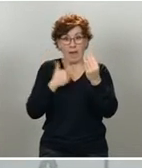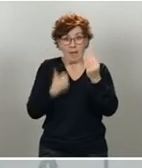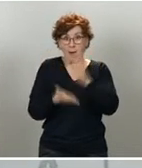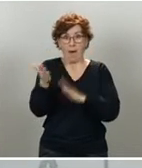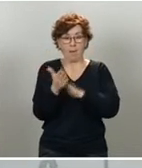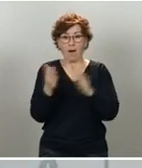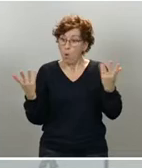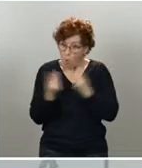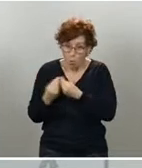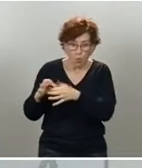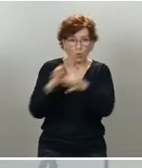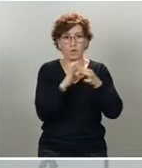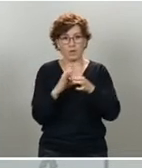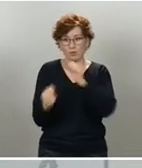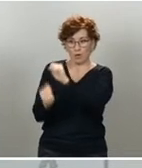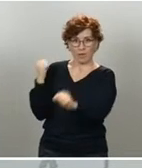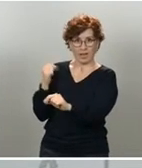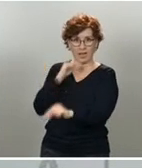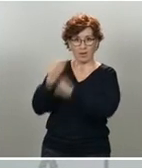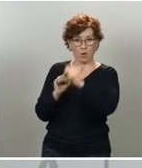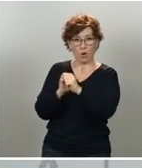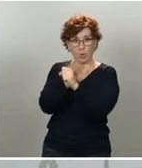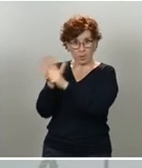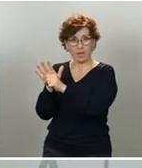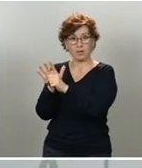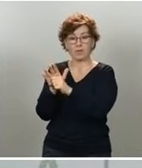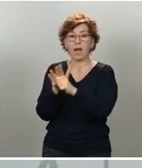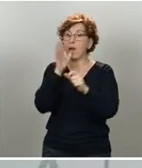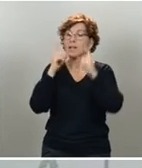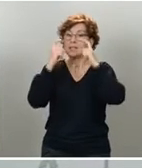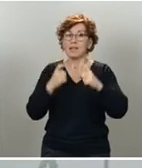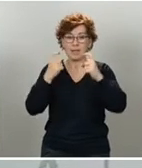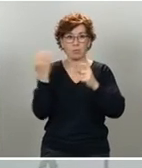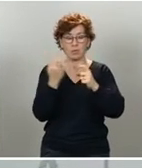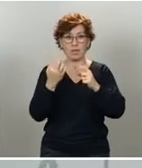mantenerlo a raya y poner en marcha cuanto antes a nuestro país. Muchas gracias.